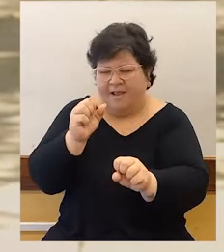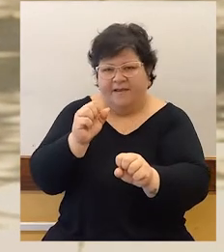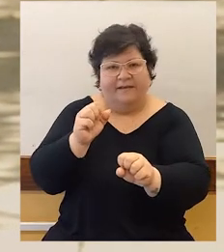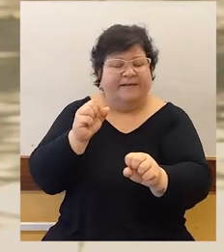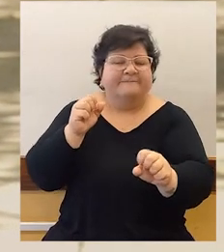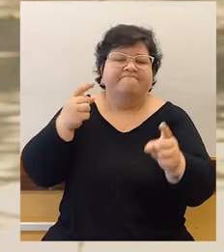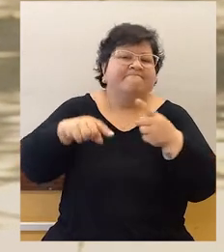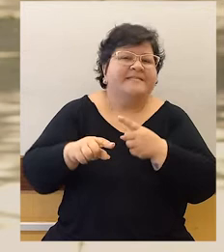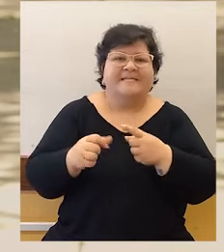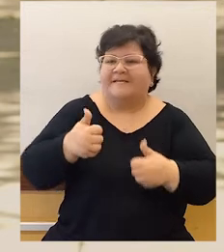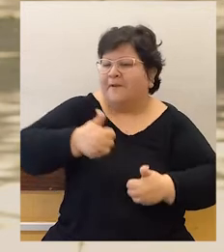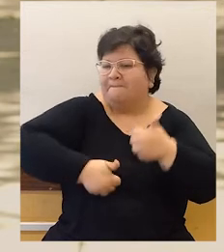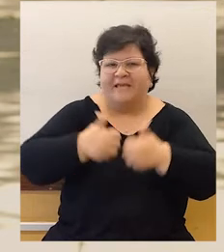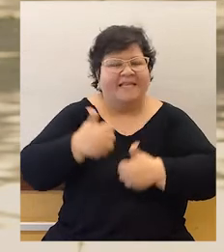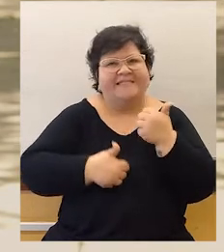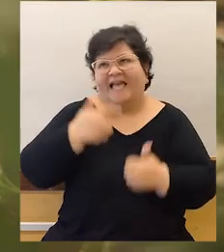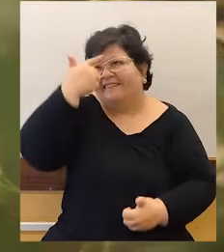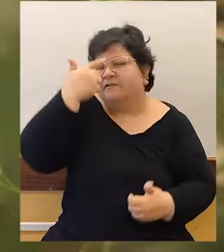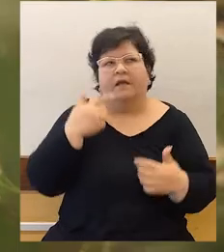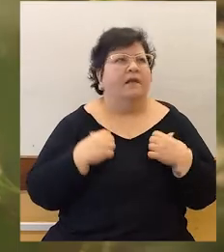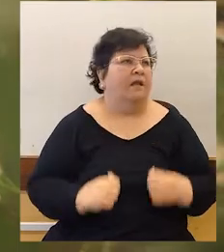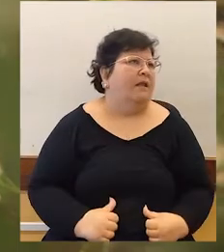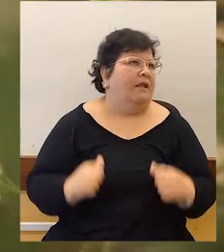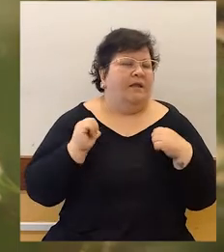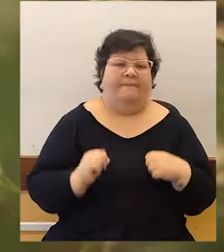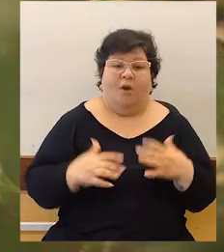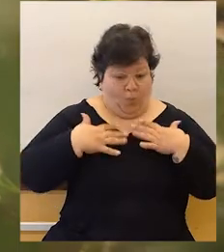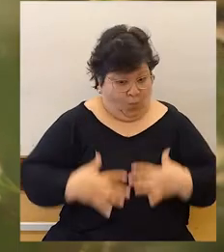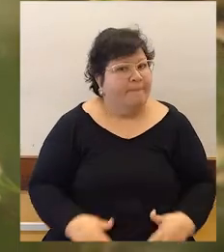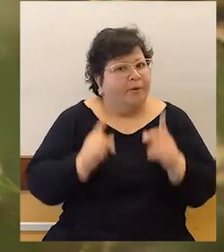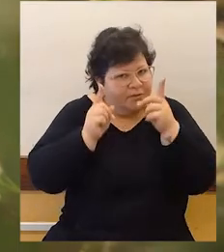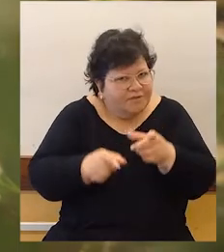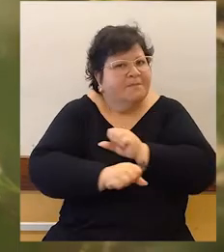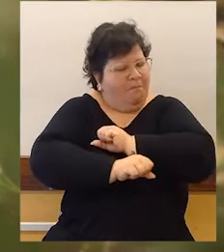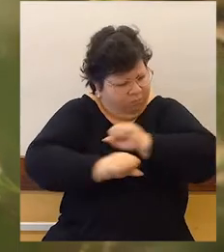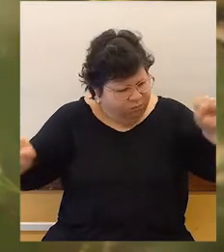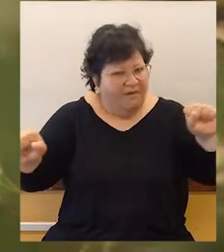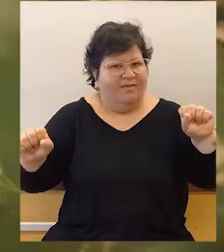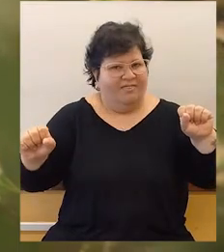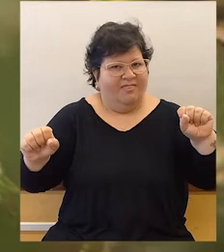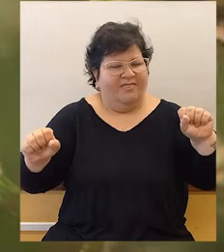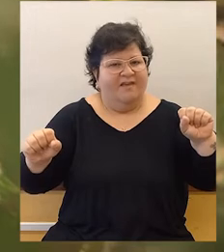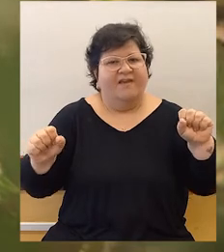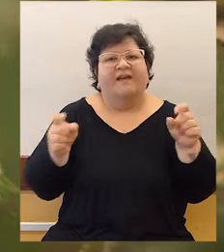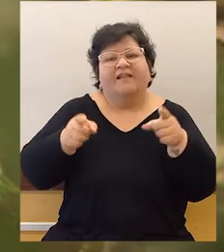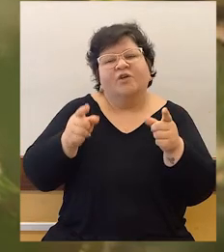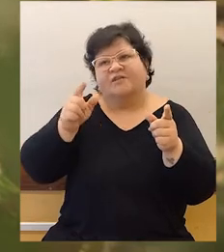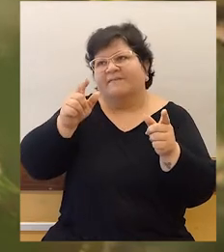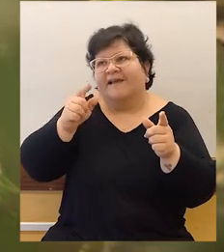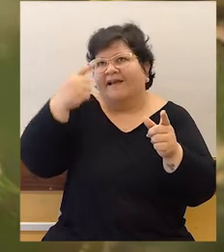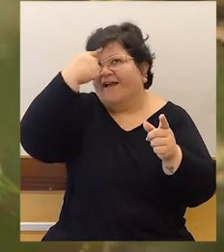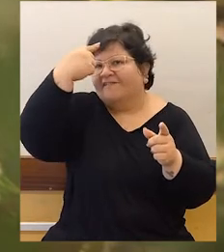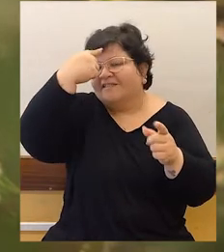plena competencia y la cabeza le dice no podés más, pero en realidad el cuerpo sí puede. La cabeza en realidad, o sea, lo que hay que entrenar más es la